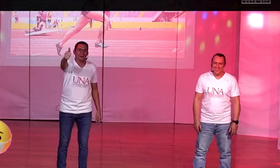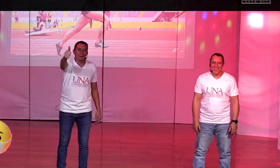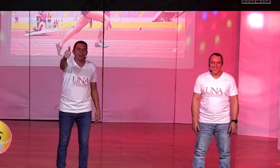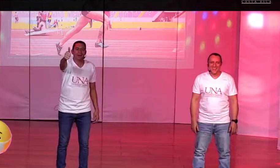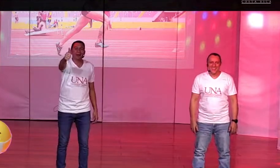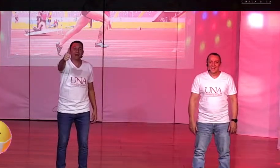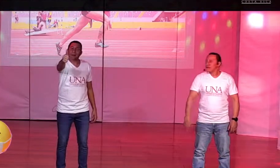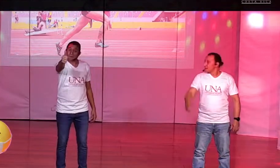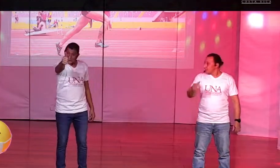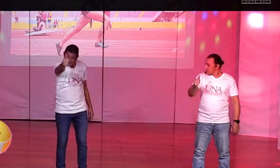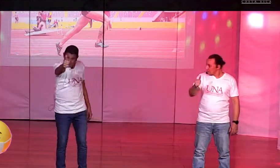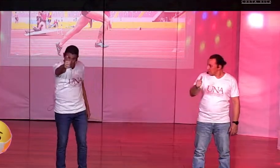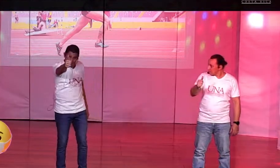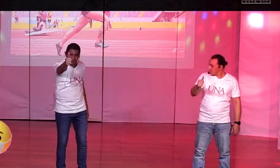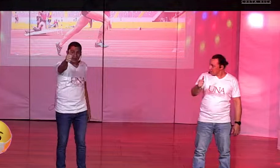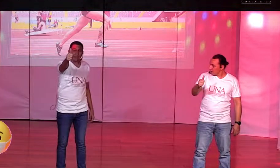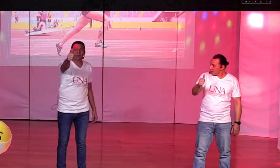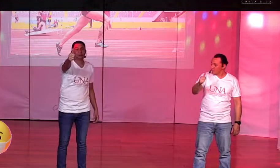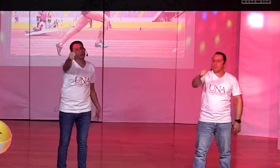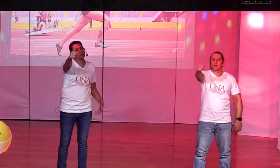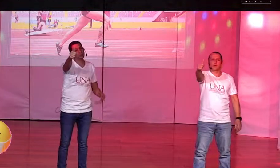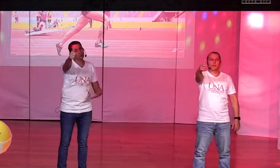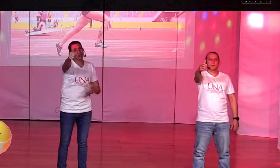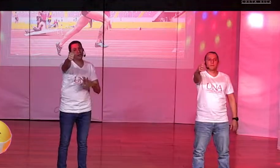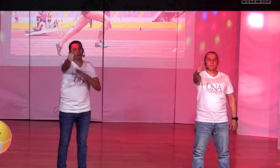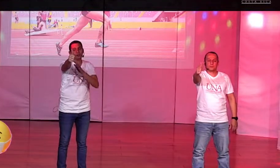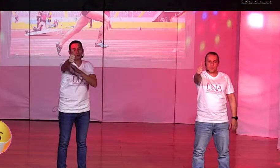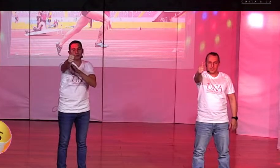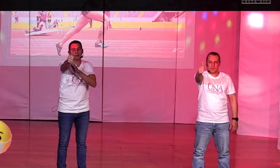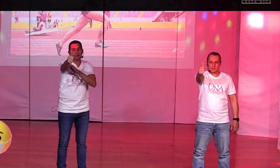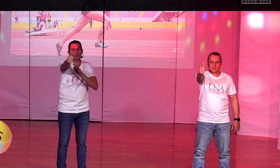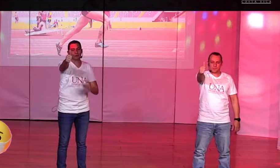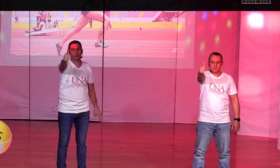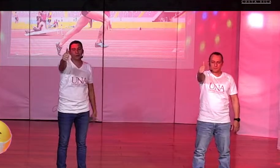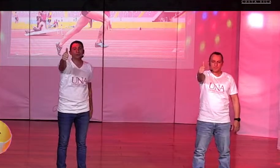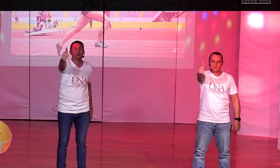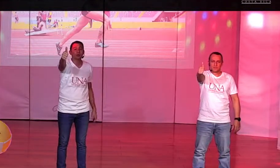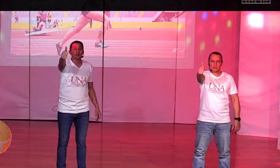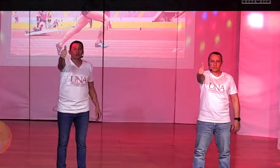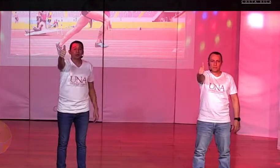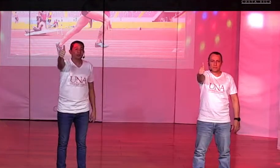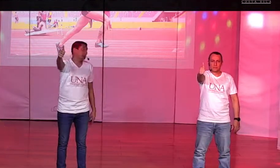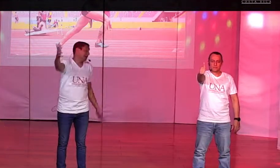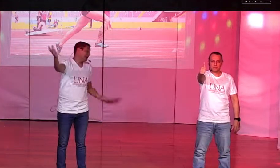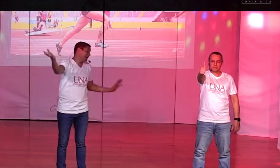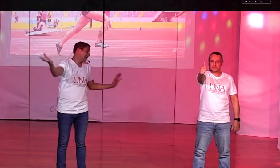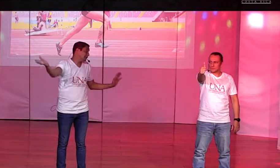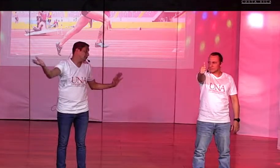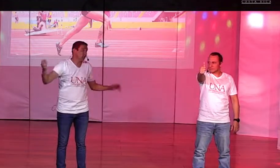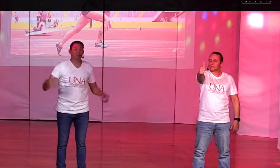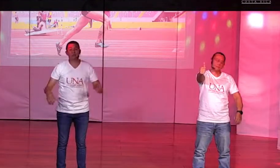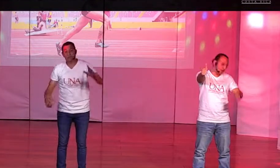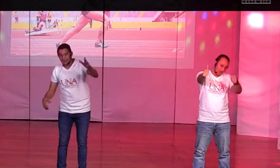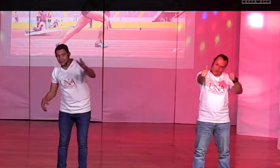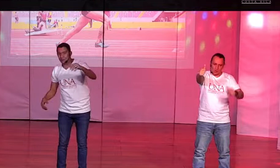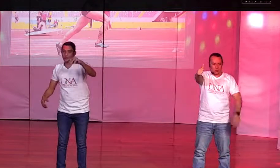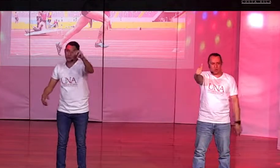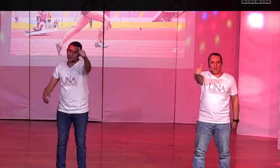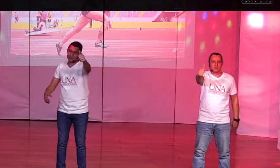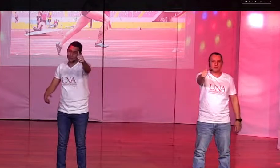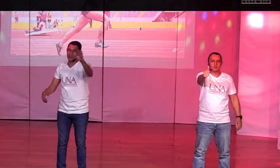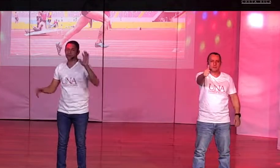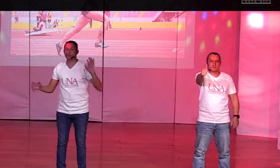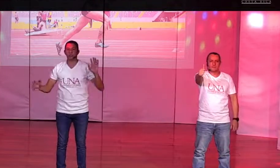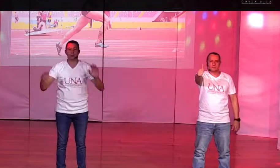Sí. Ok, vea lo que vamos a hacer. Vamos a levantar el brazo. Si yo soy derecho, levanto el brazo derecho. Listo. Si soy izquierdo o izquierda,